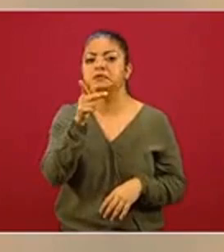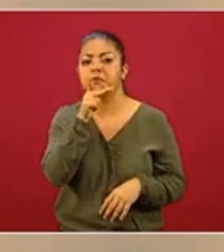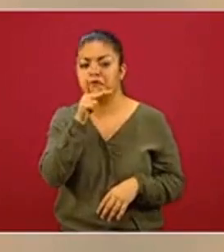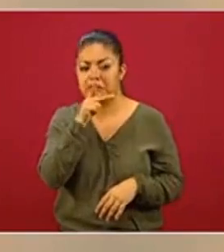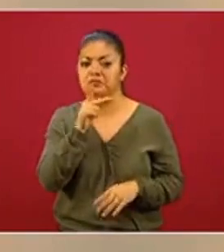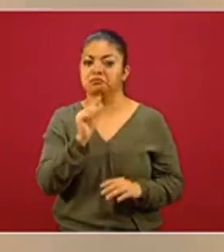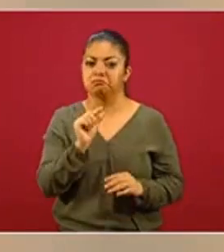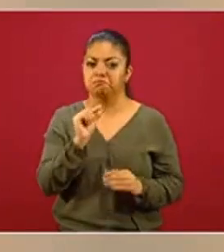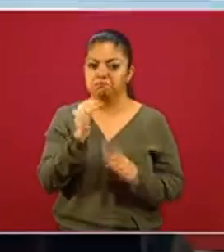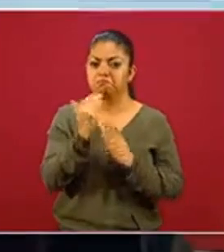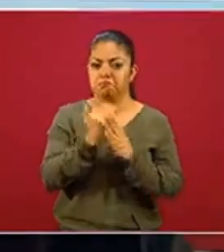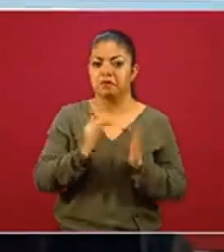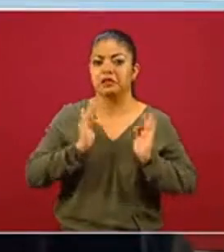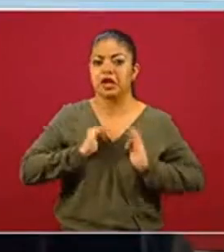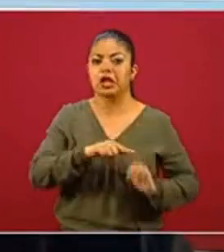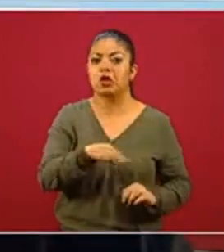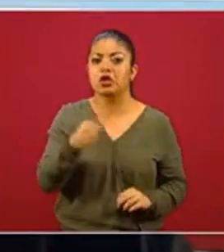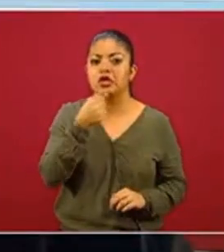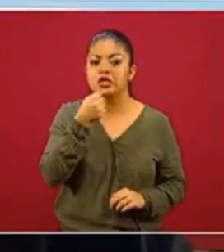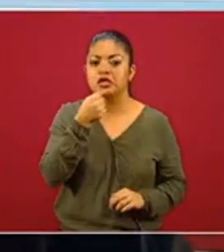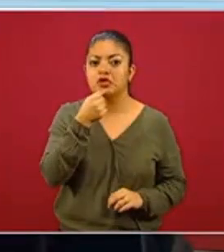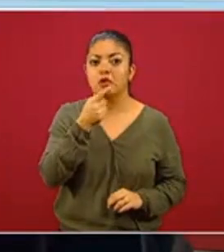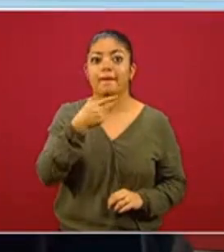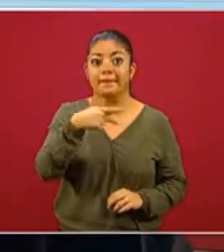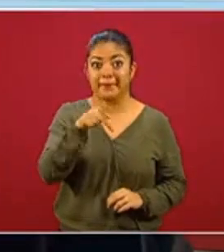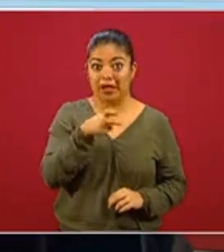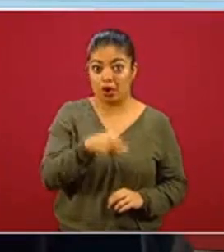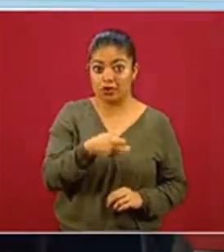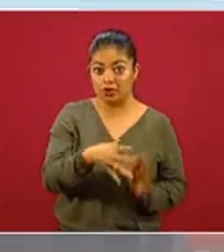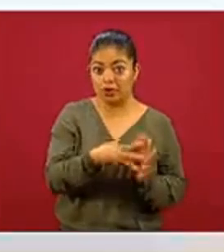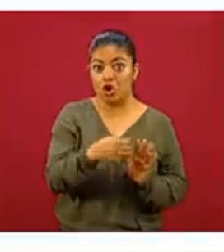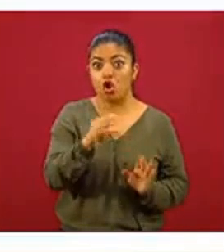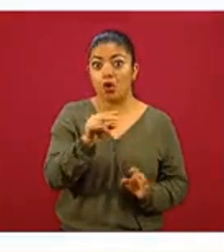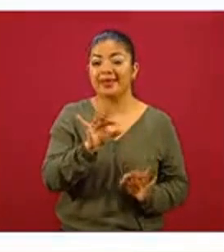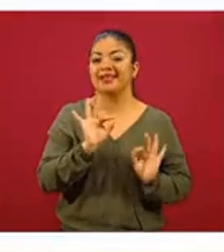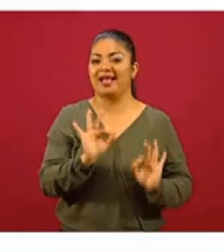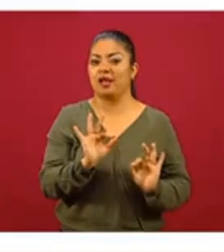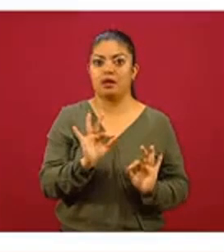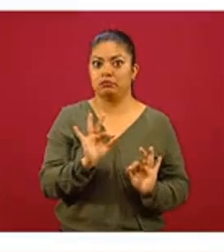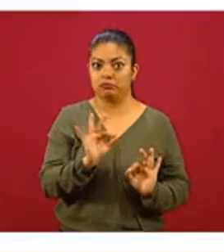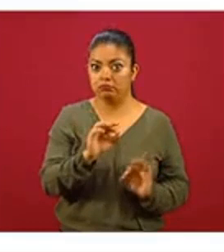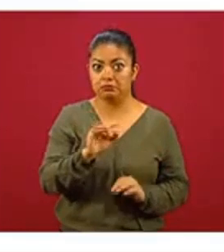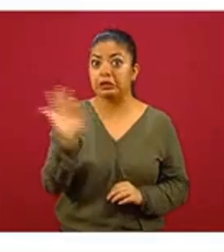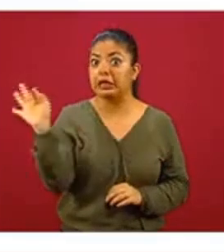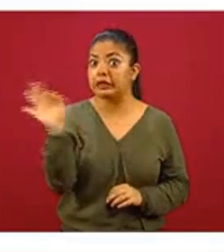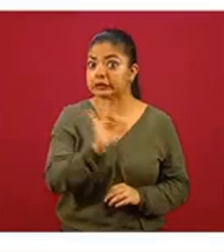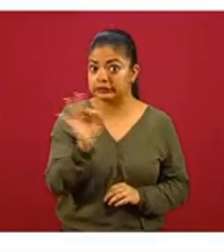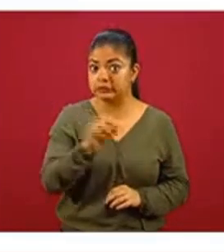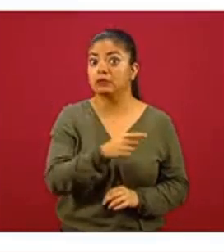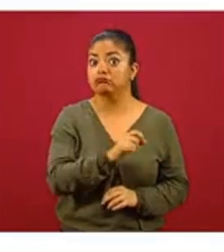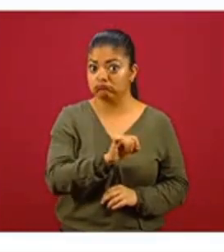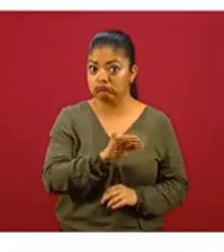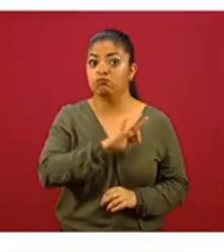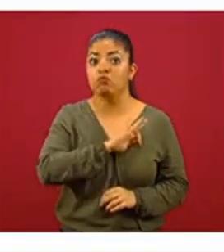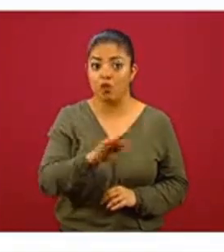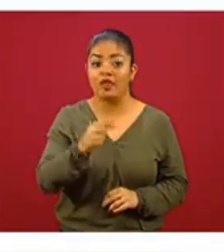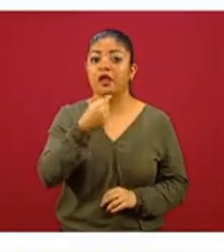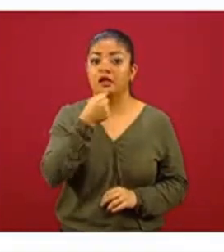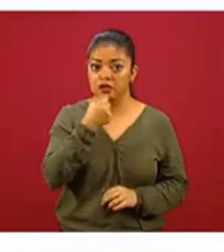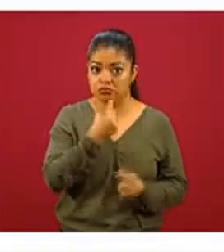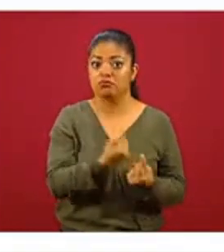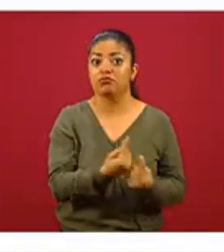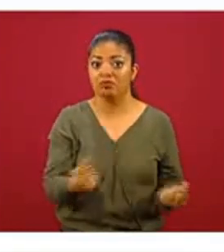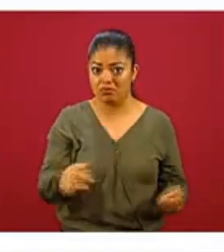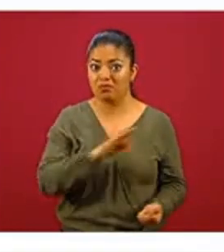relación con los niños, pero eso no significa que no puedan infectarse. Entonces, los niños sí se